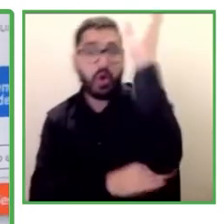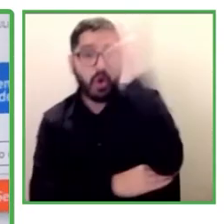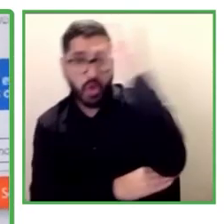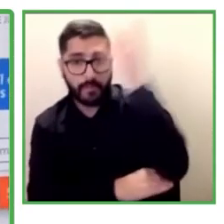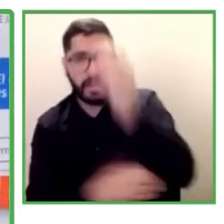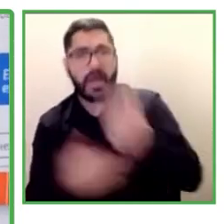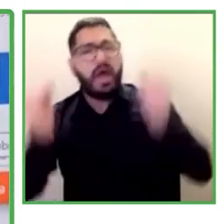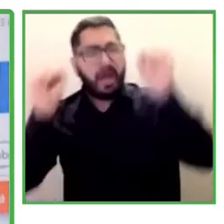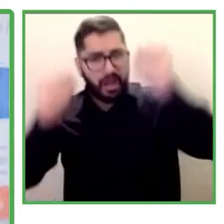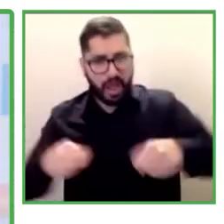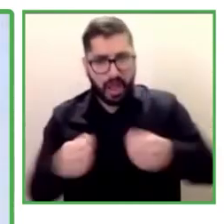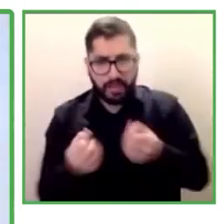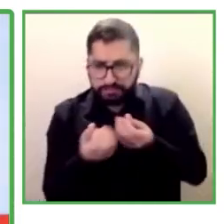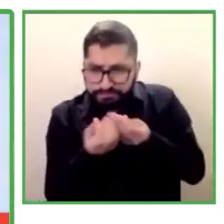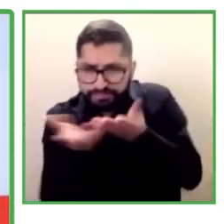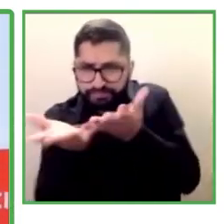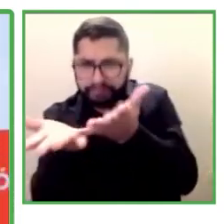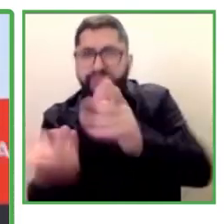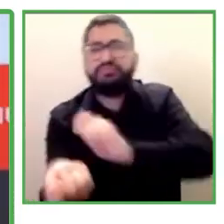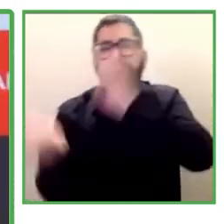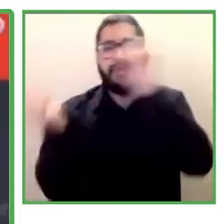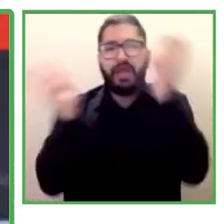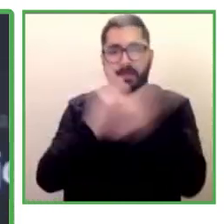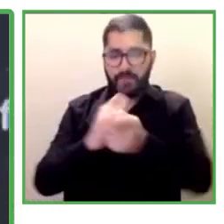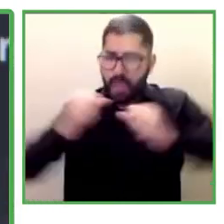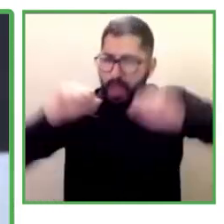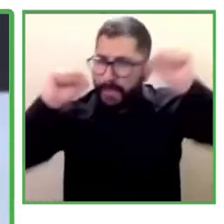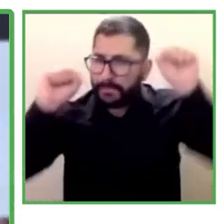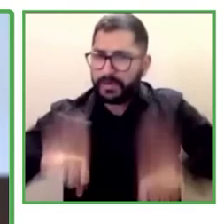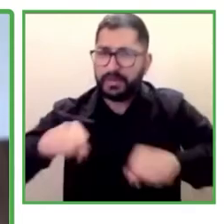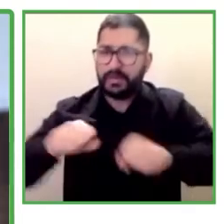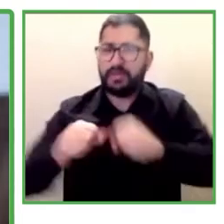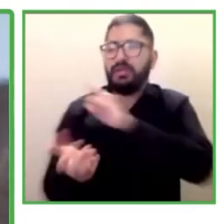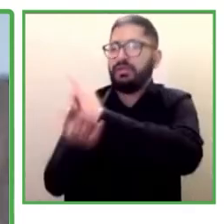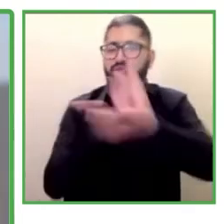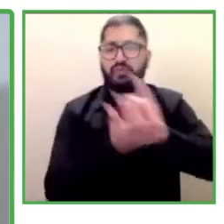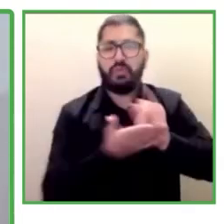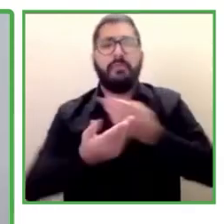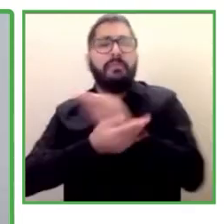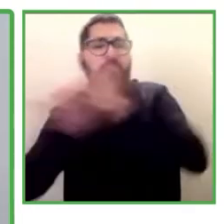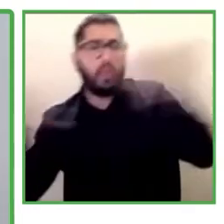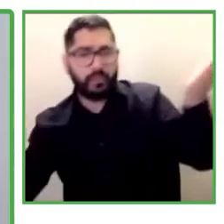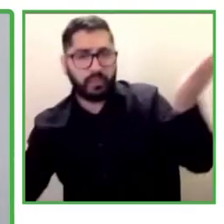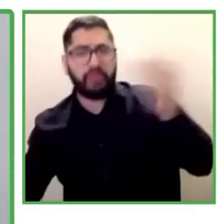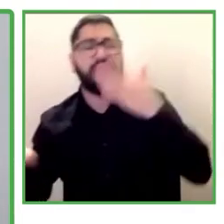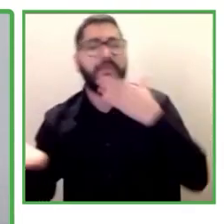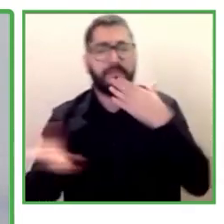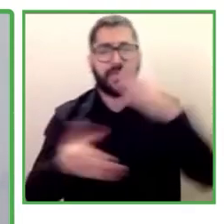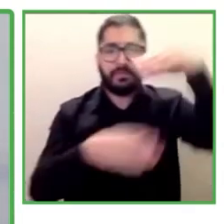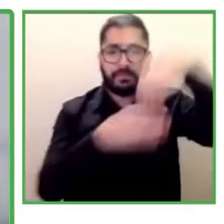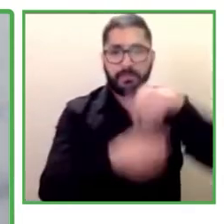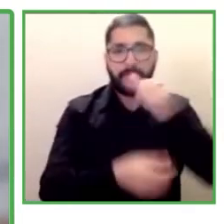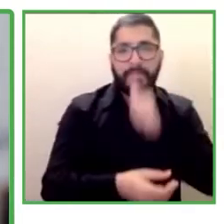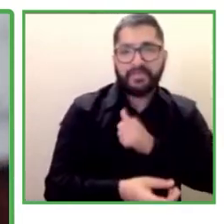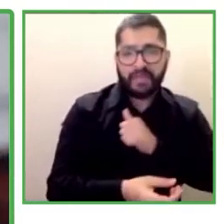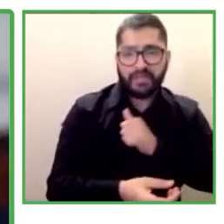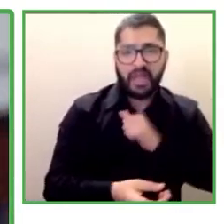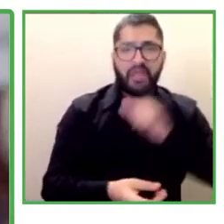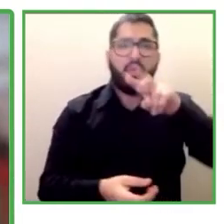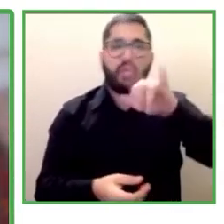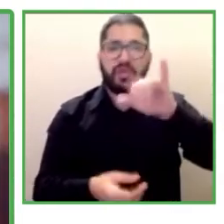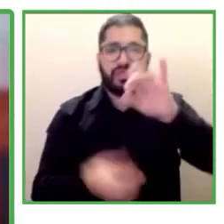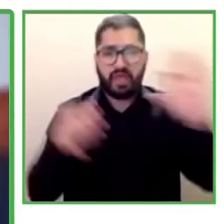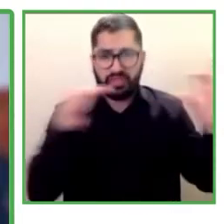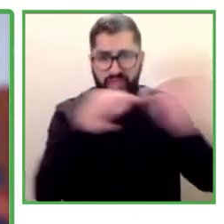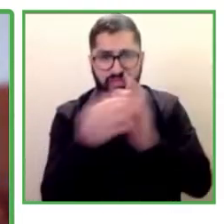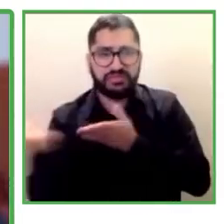del nivel nacional como el SENA, la Unidad del Servicio Público de Empleo del Ministerio de Trabajo, la Agencia para la Reincorporación y la Normalización,